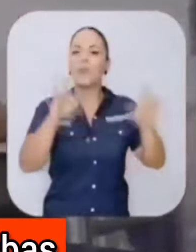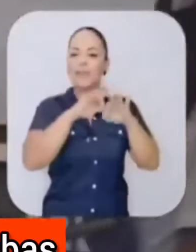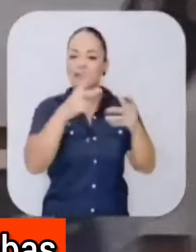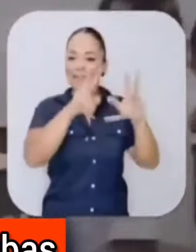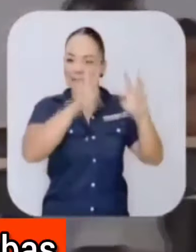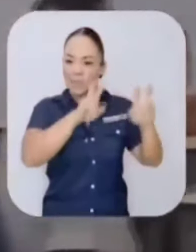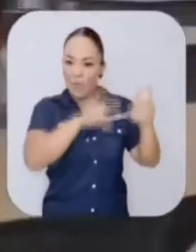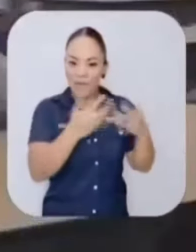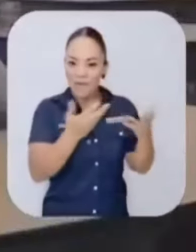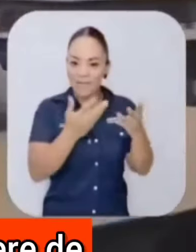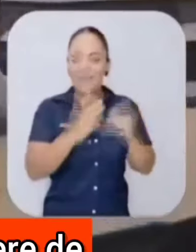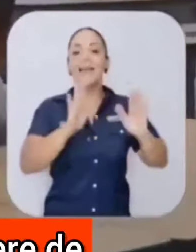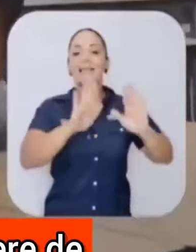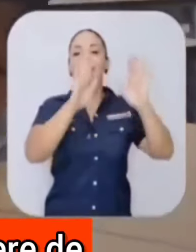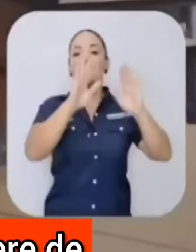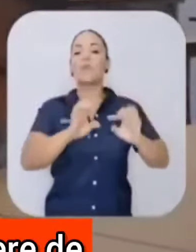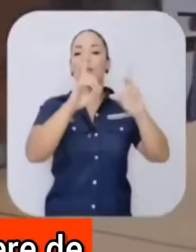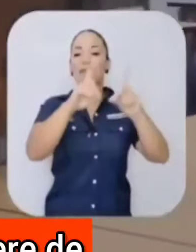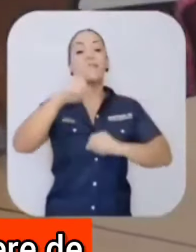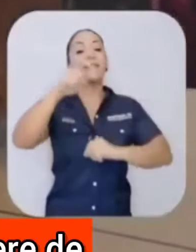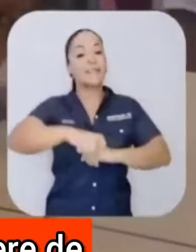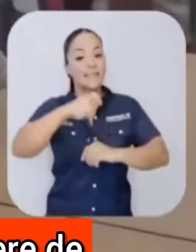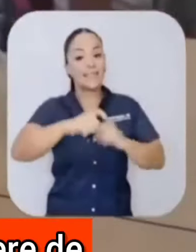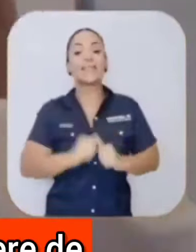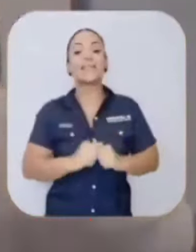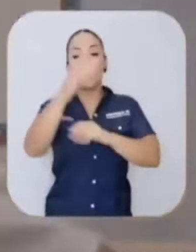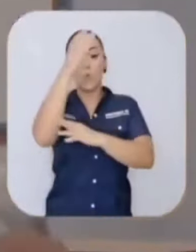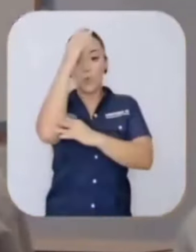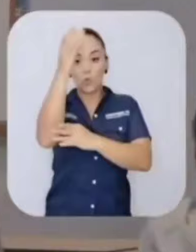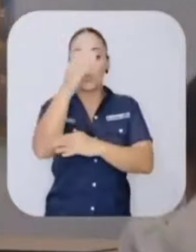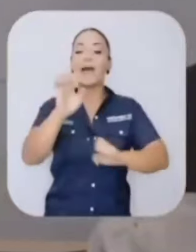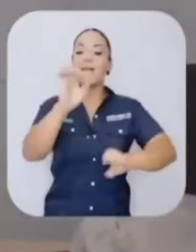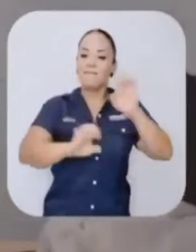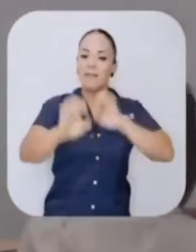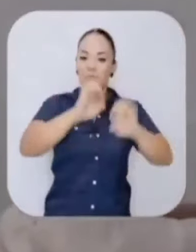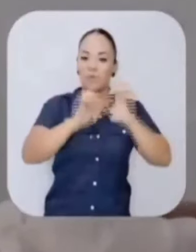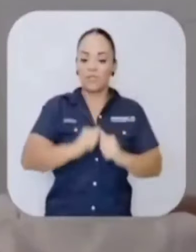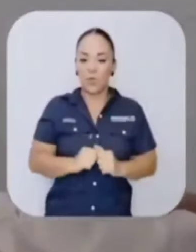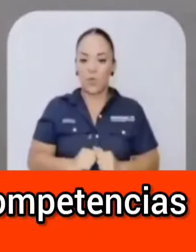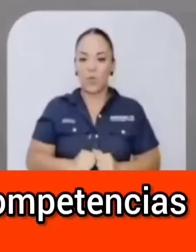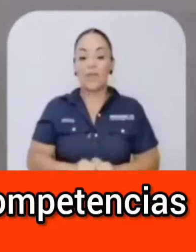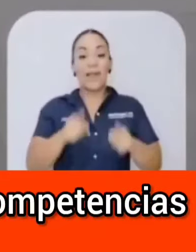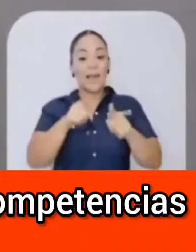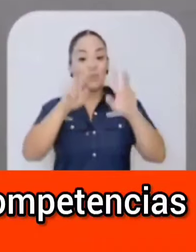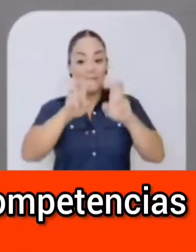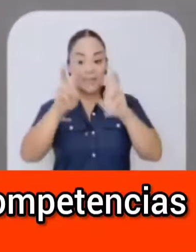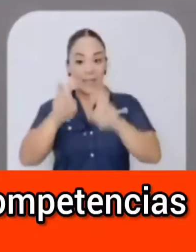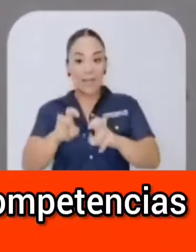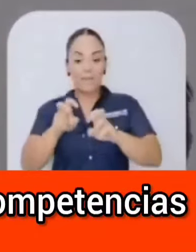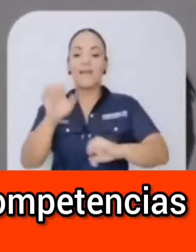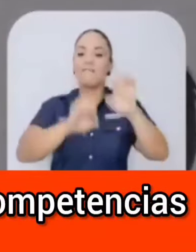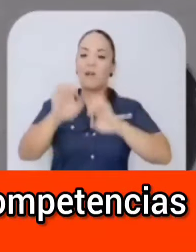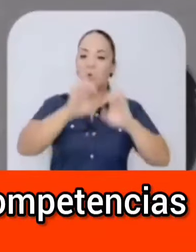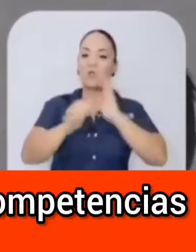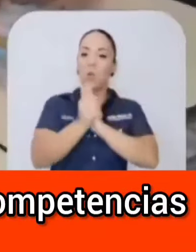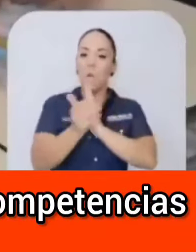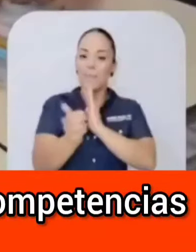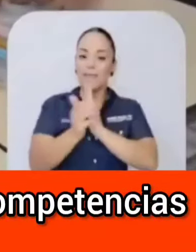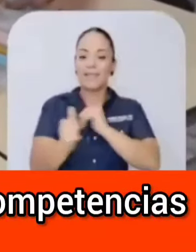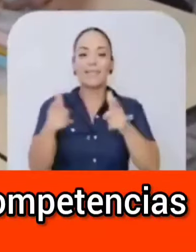importantes estas pruebas? Porque la excelencia educativa requiere de una cultura de evaluación. Con estas pruebas se están evaluando